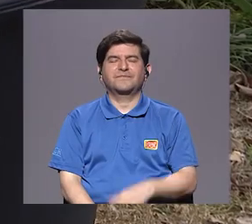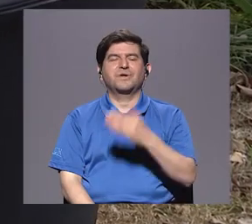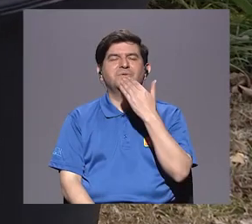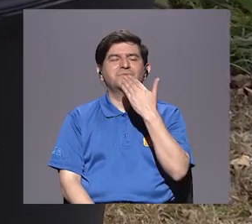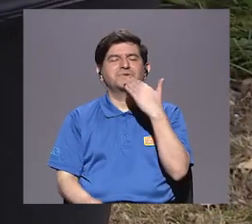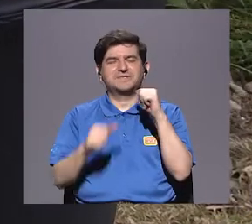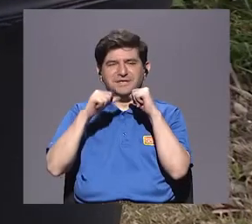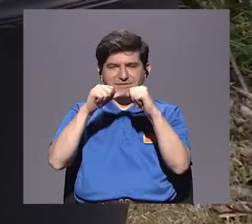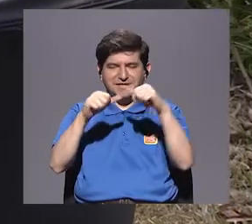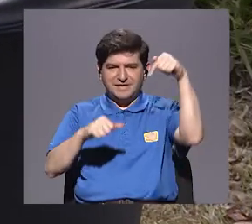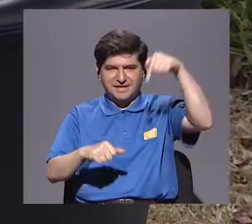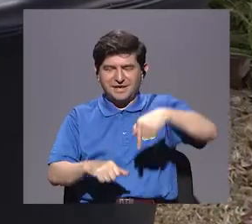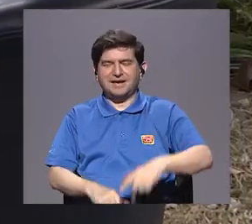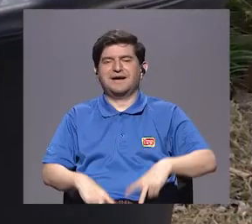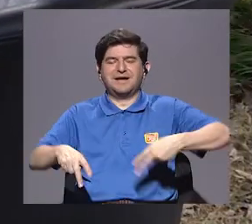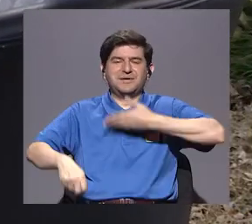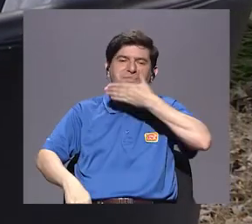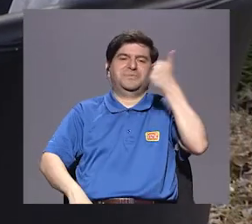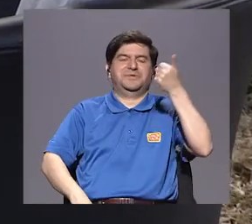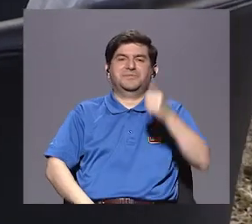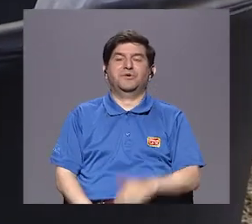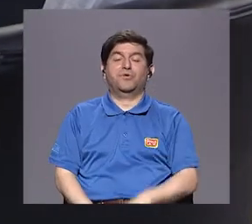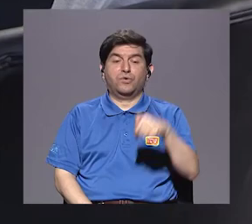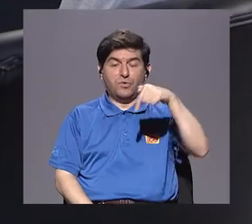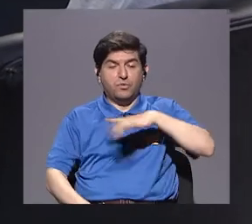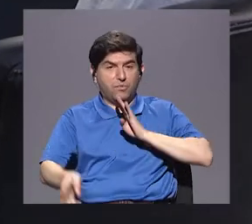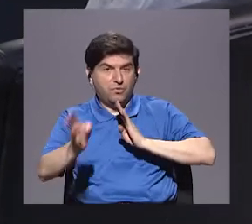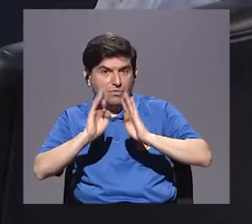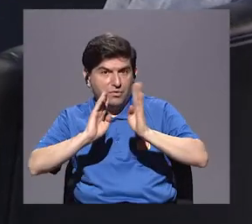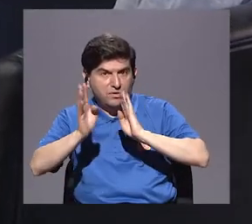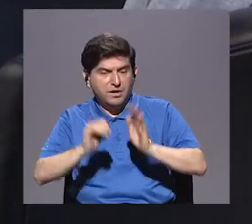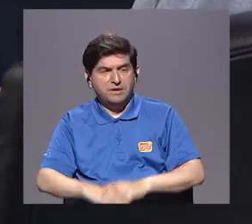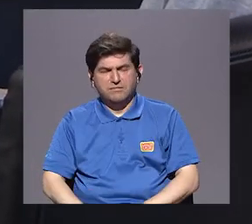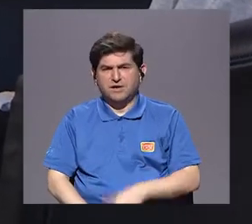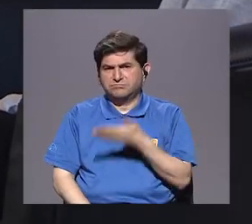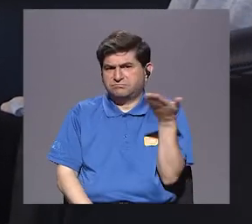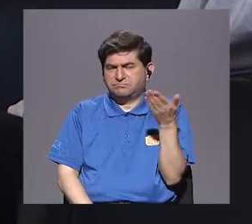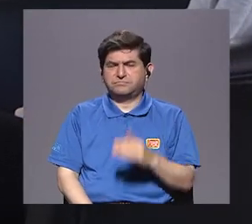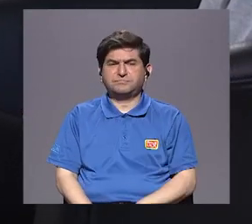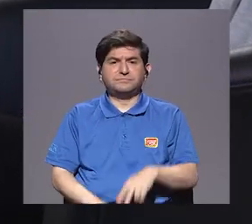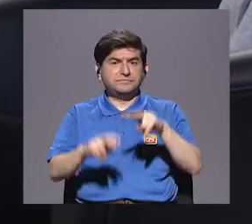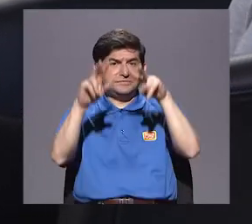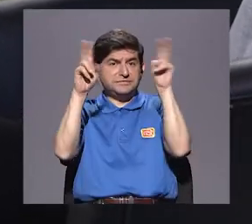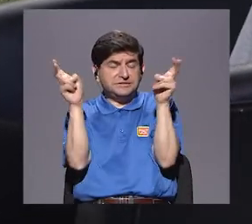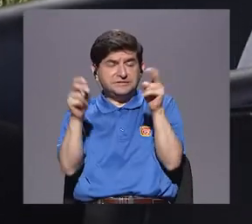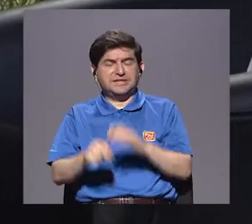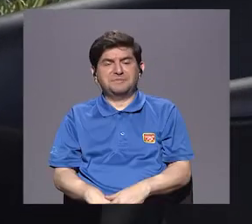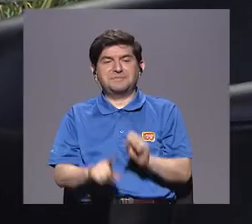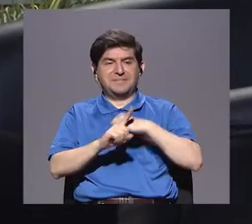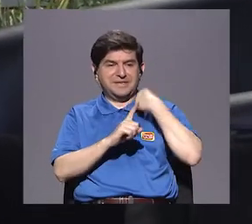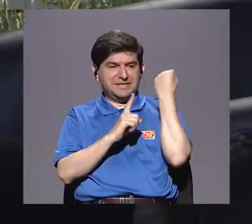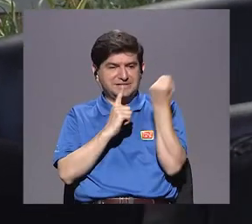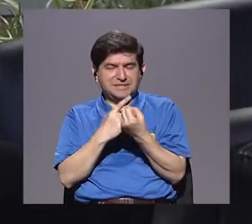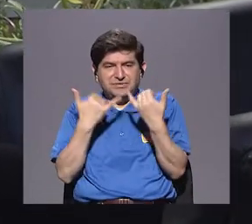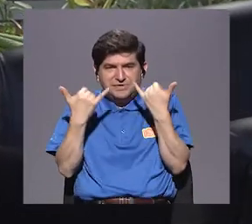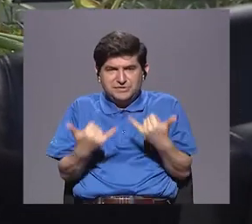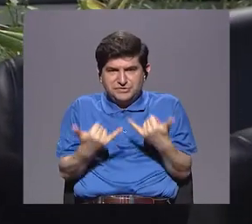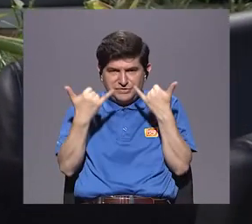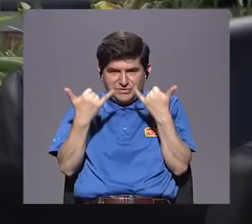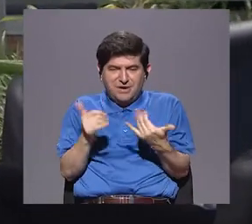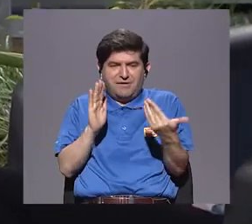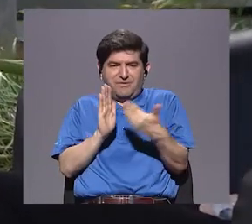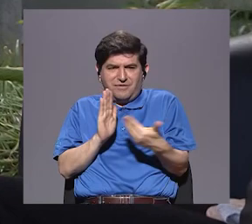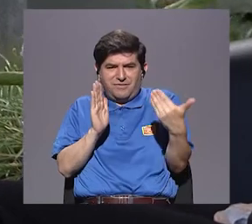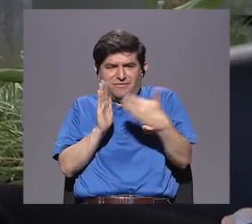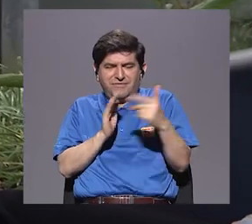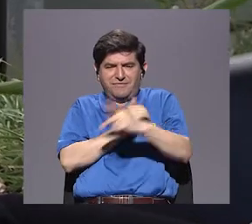Gracias por continuar con nosotros en Vivir Mejor. Hoy estamos conversando acerca del tema de la situación que está en este momento pues